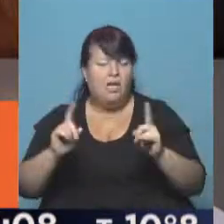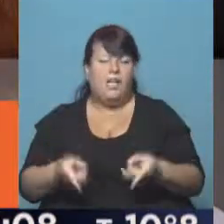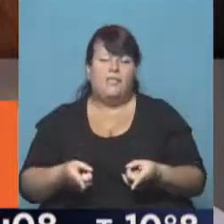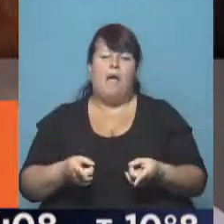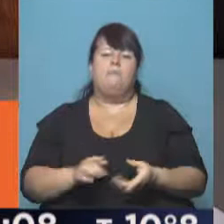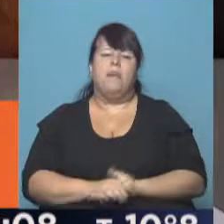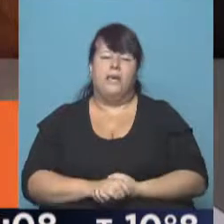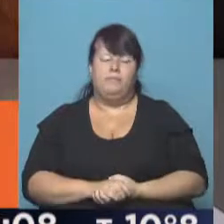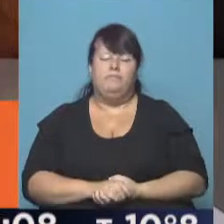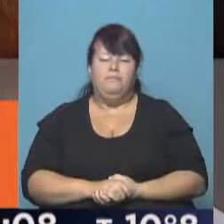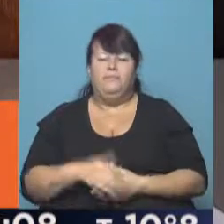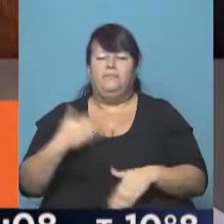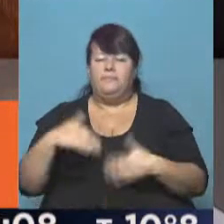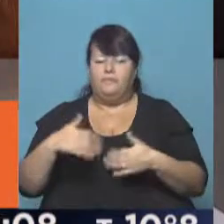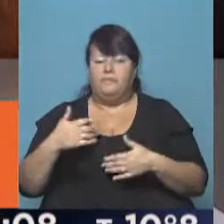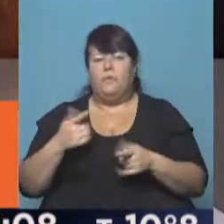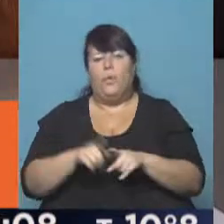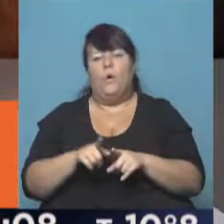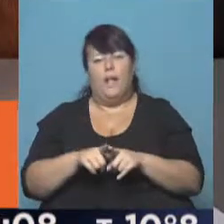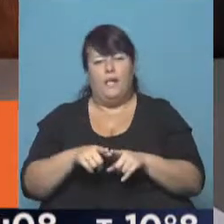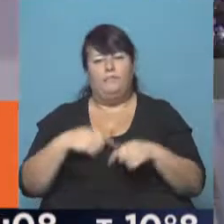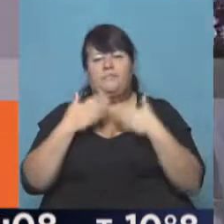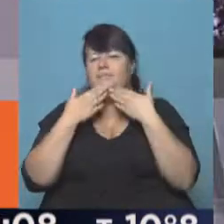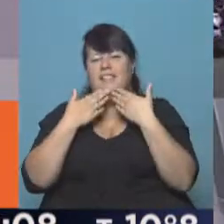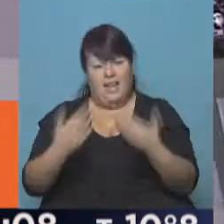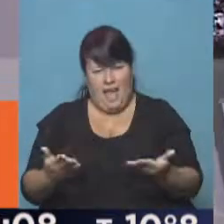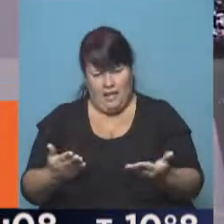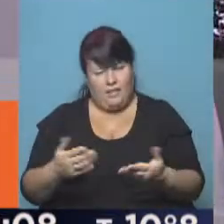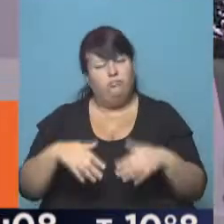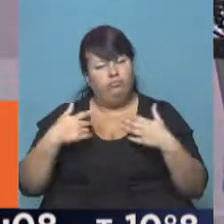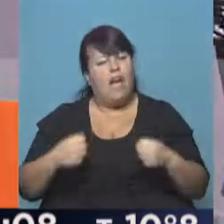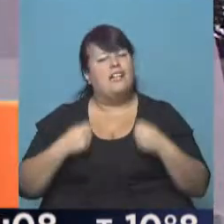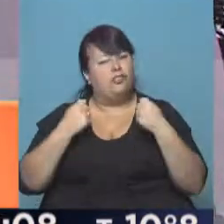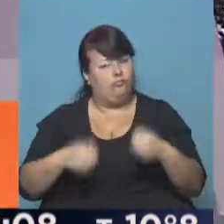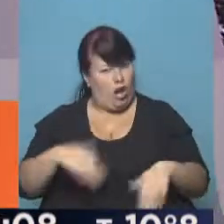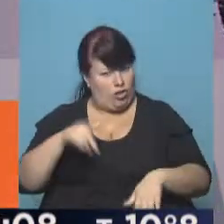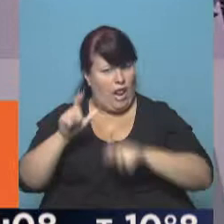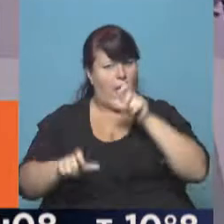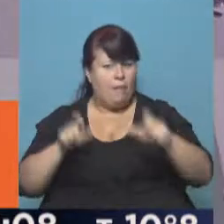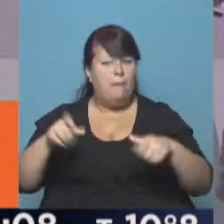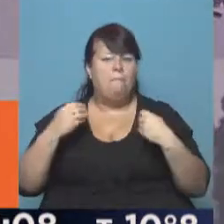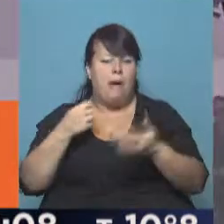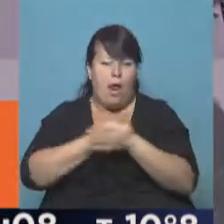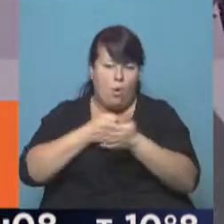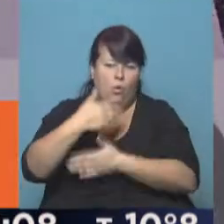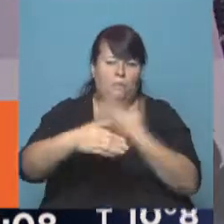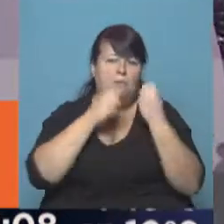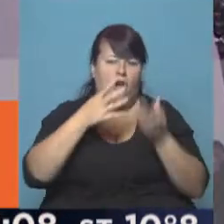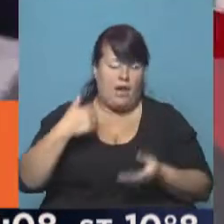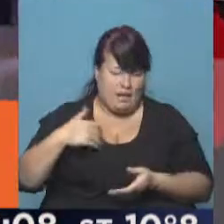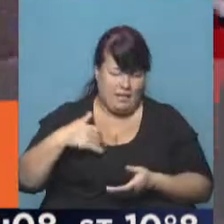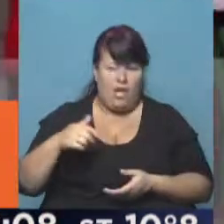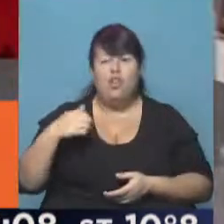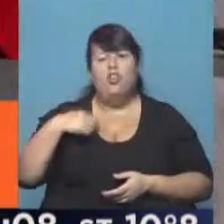realmente dar unas enormes gracias, porque es mucho el esfuerzo que hace la gente para sacar adelante el país. Yo